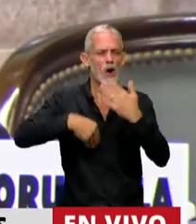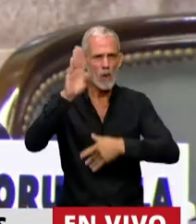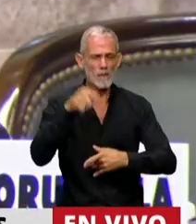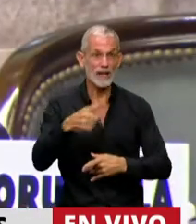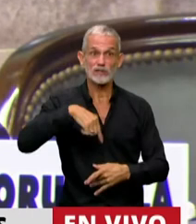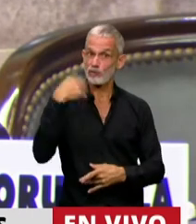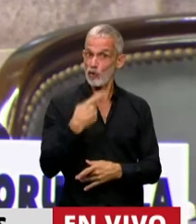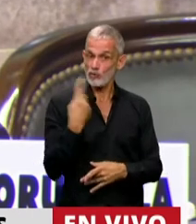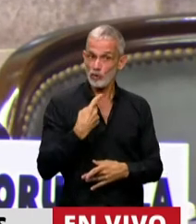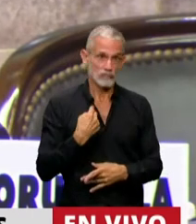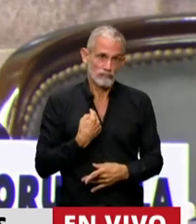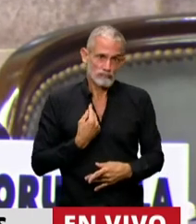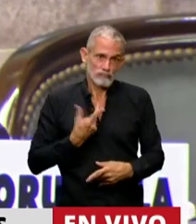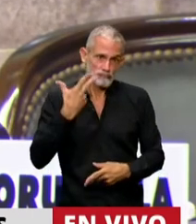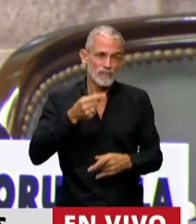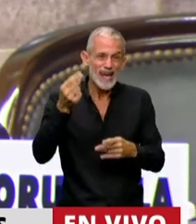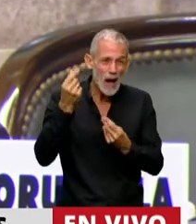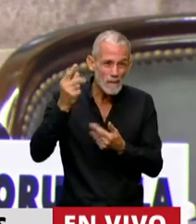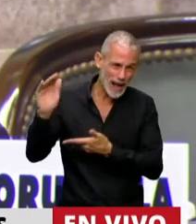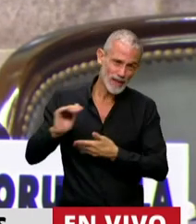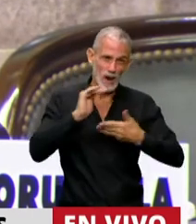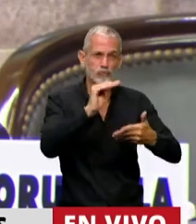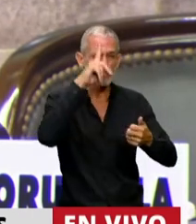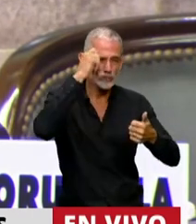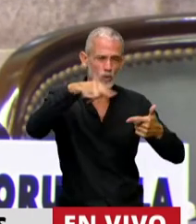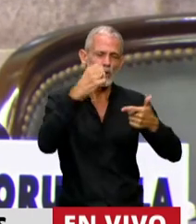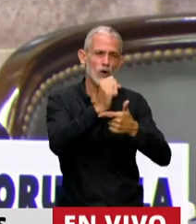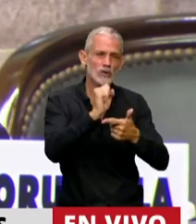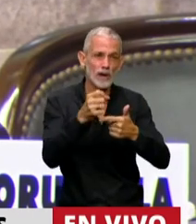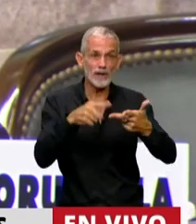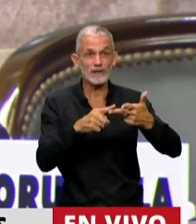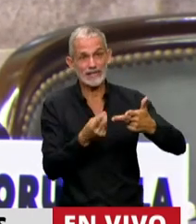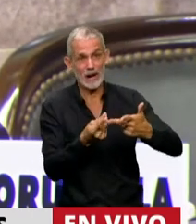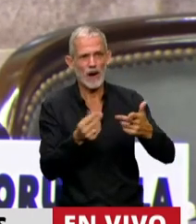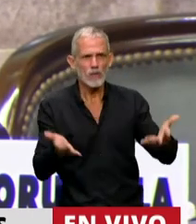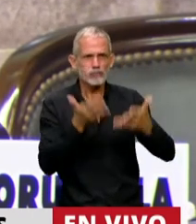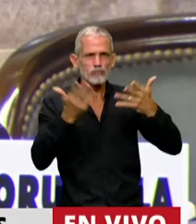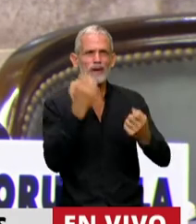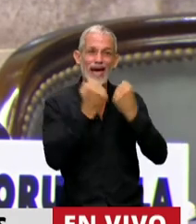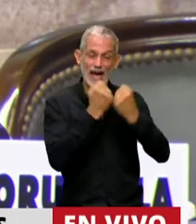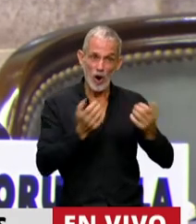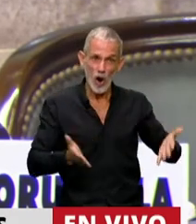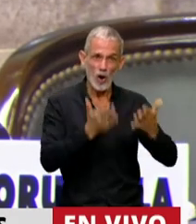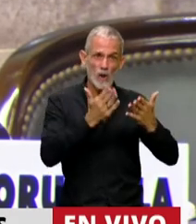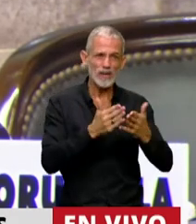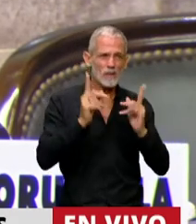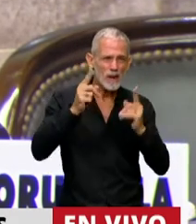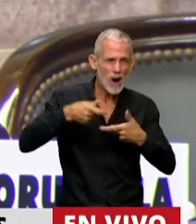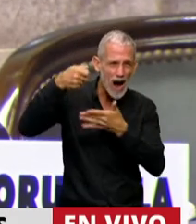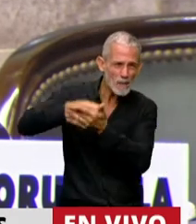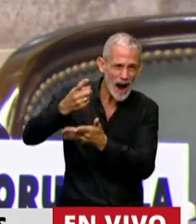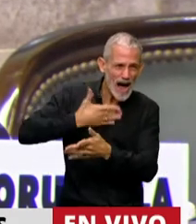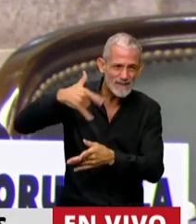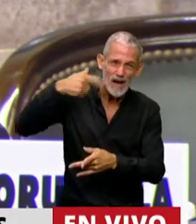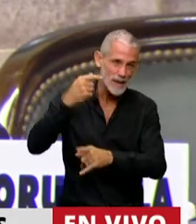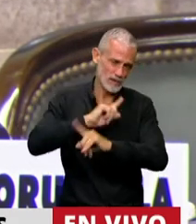deuda. Nosotros estamos con que esa plata vaya a salud, trabajo, reactivar la economía, y no para los usureros